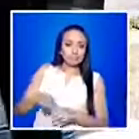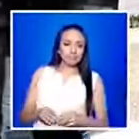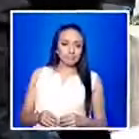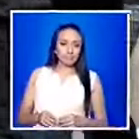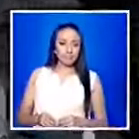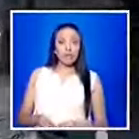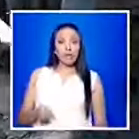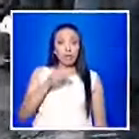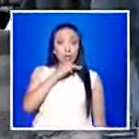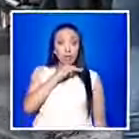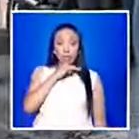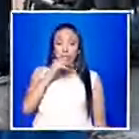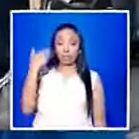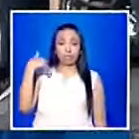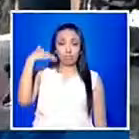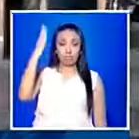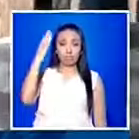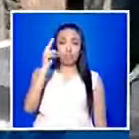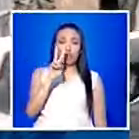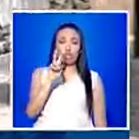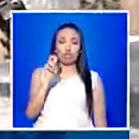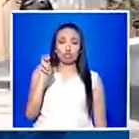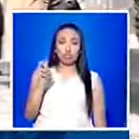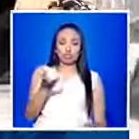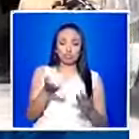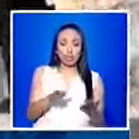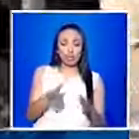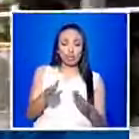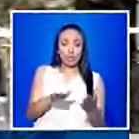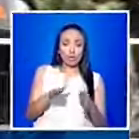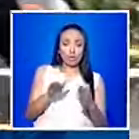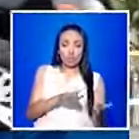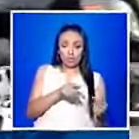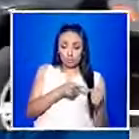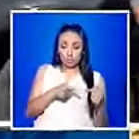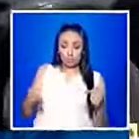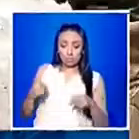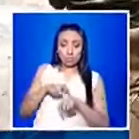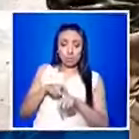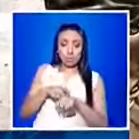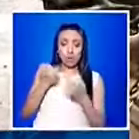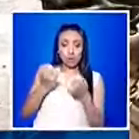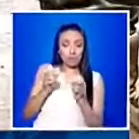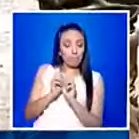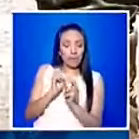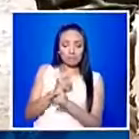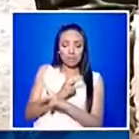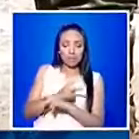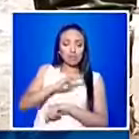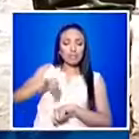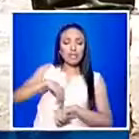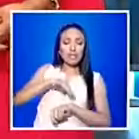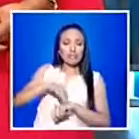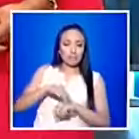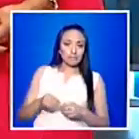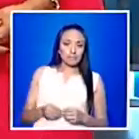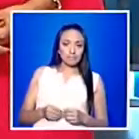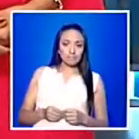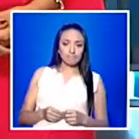Manta ya superó las 200 muertes violentas este año. Es el distrito más violento de la provincia de Manabí.